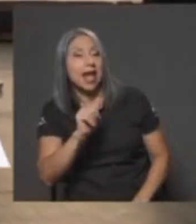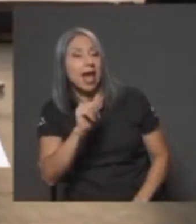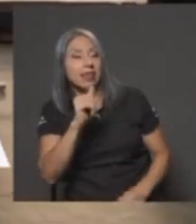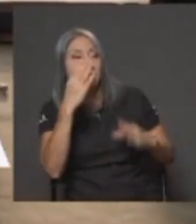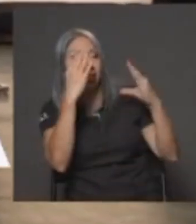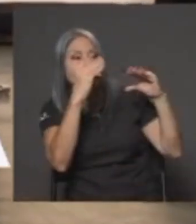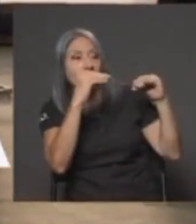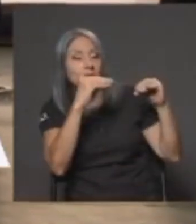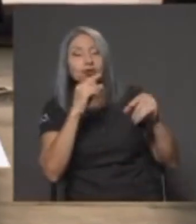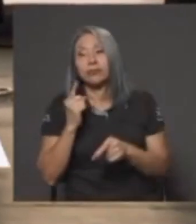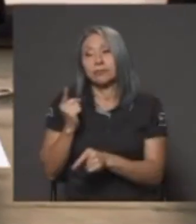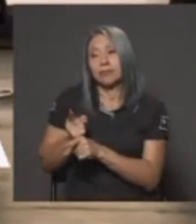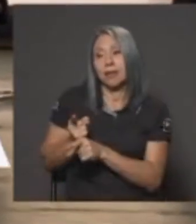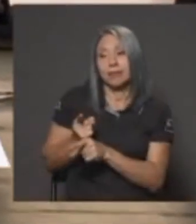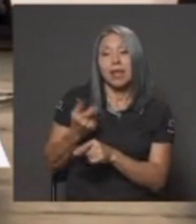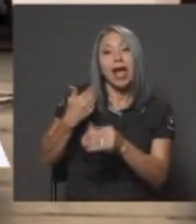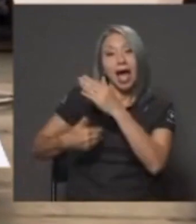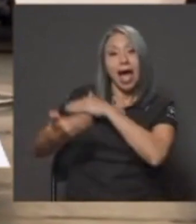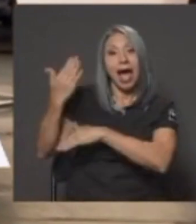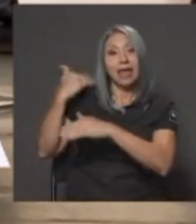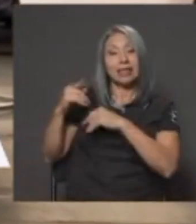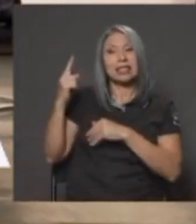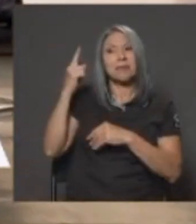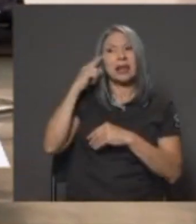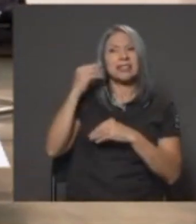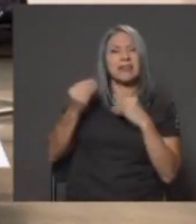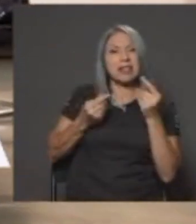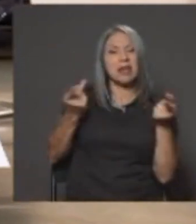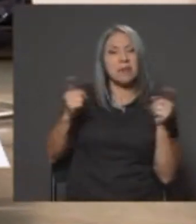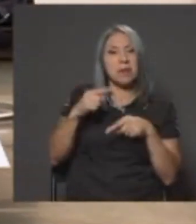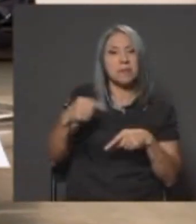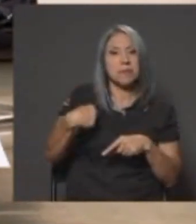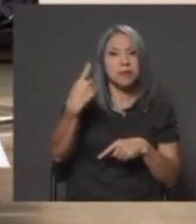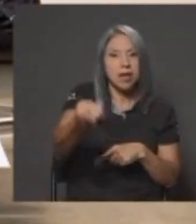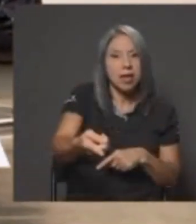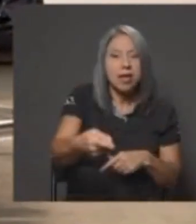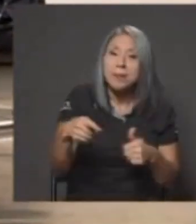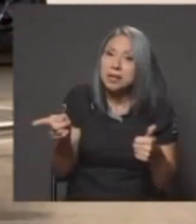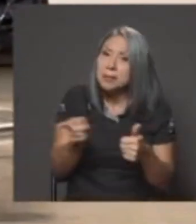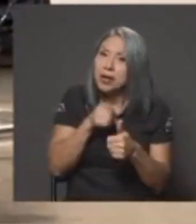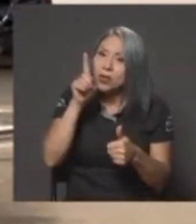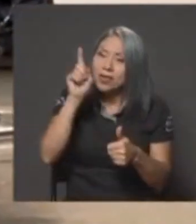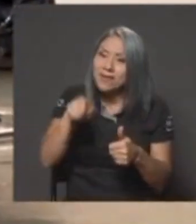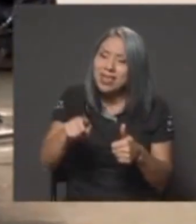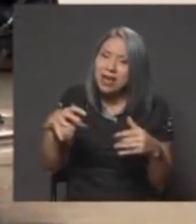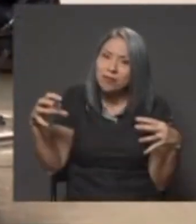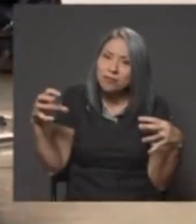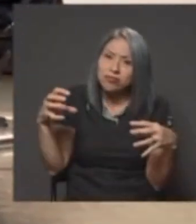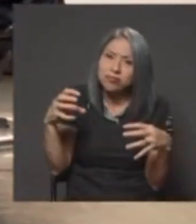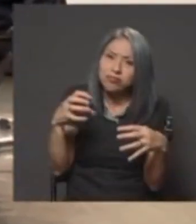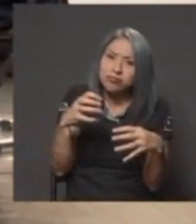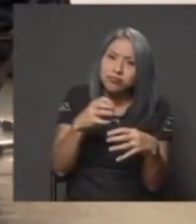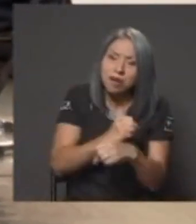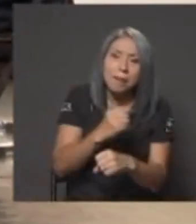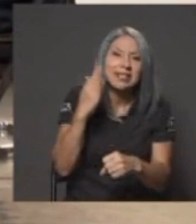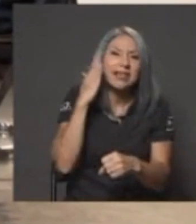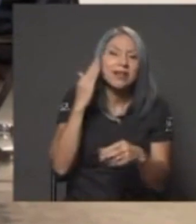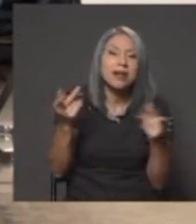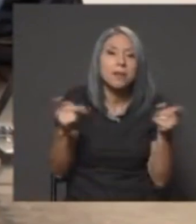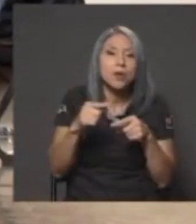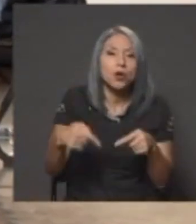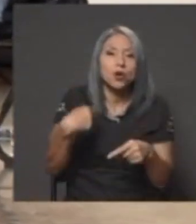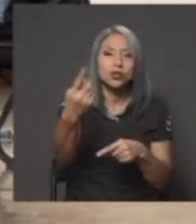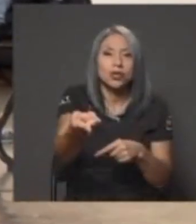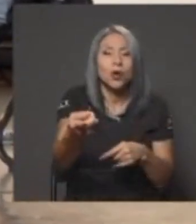digamos, para hacer la proyección teníamos que tener todo el conjunto de datos para el último dato para hacer el pronóstico,